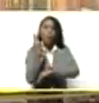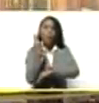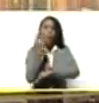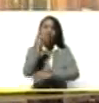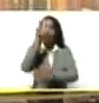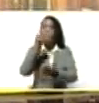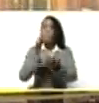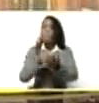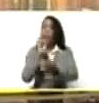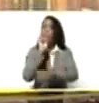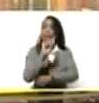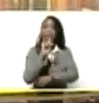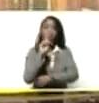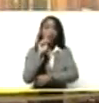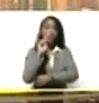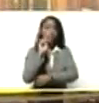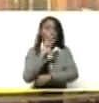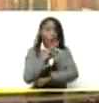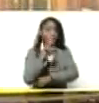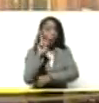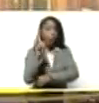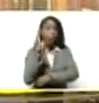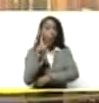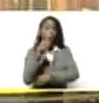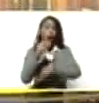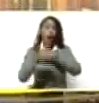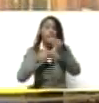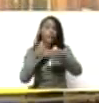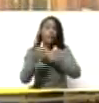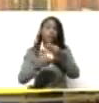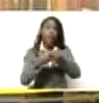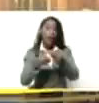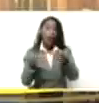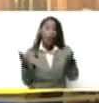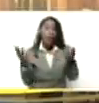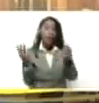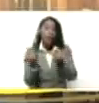la recuperación del crecimiento económico de nuestro país